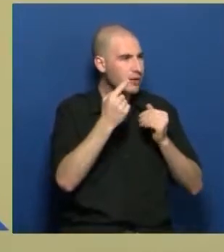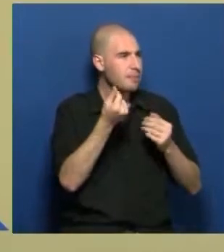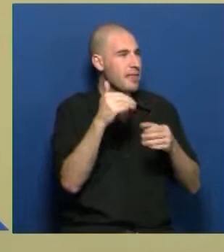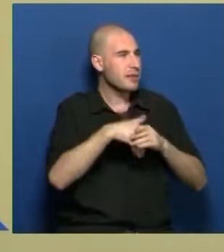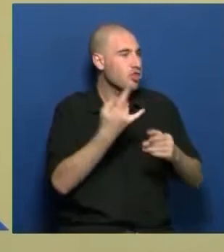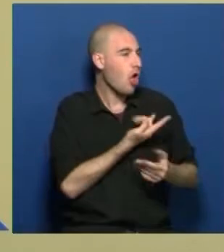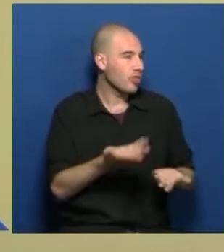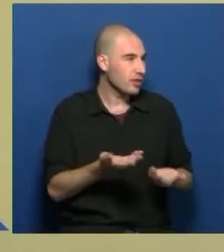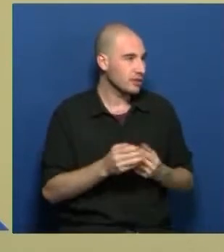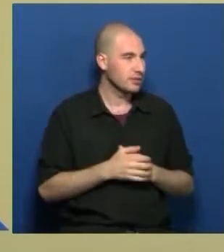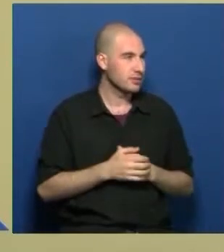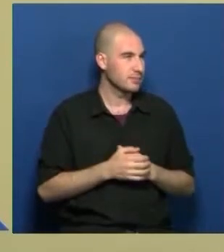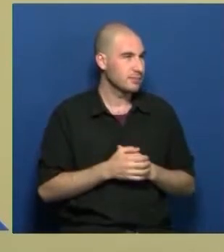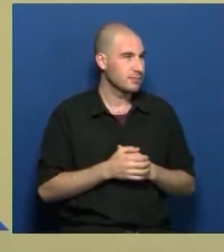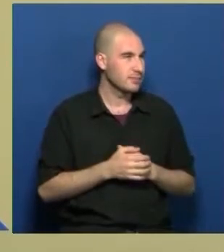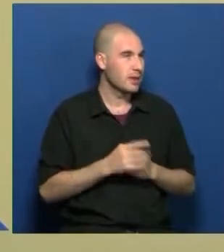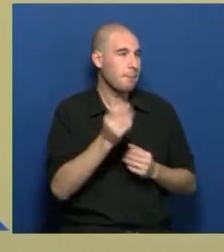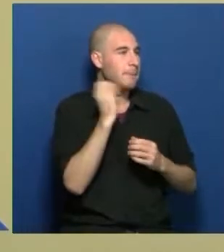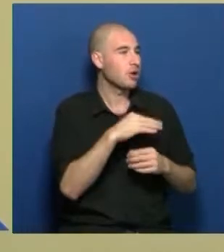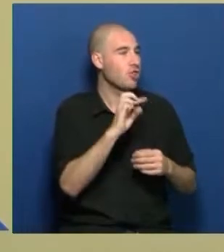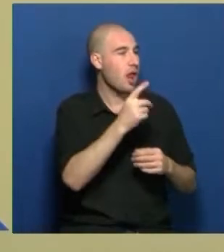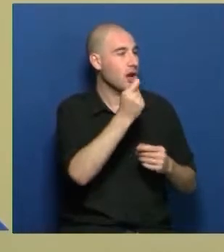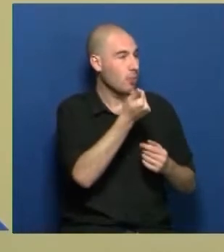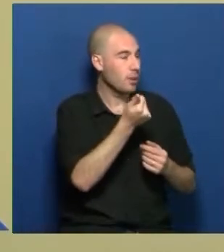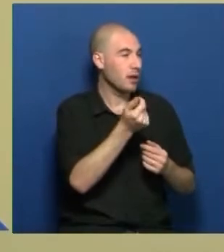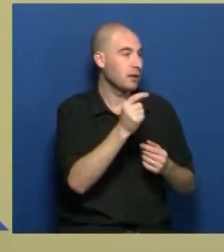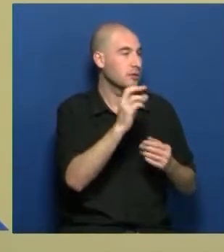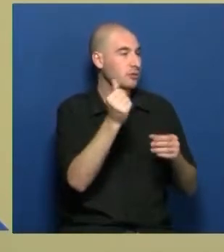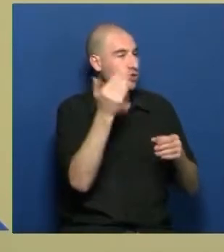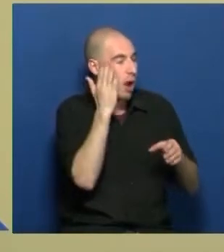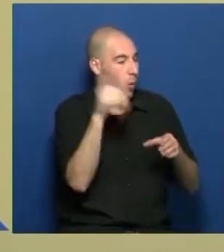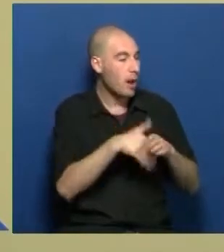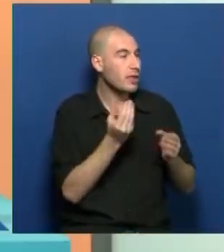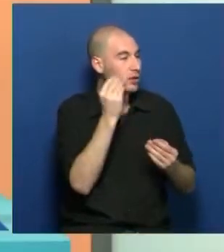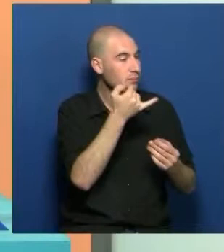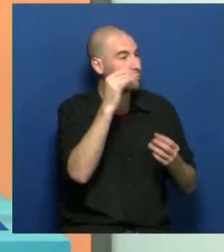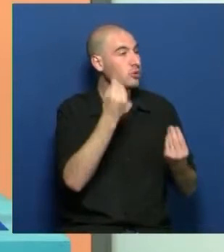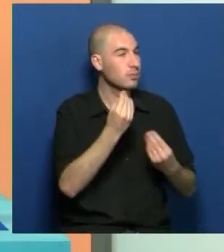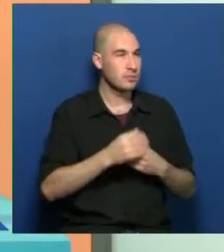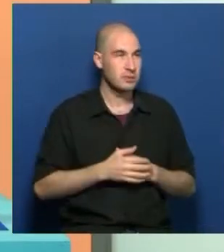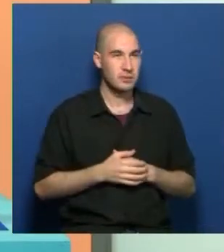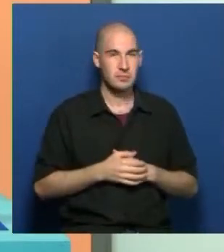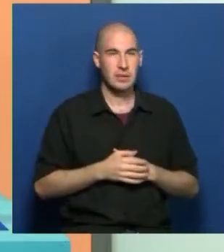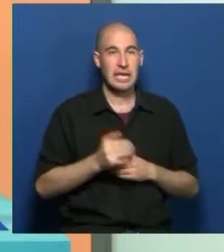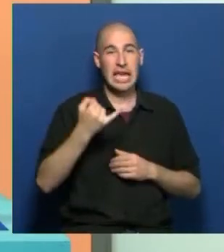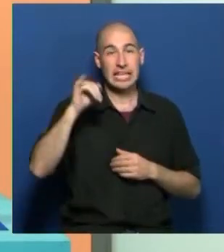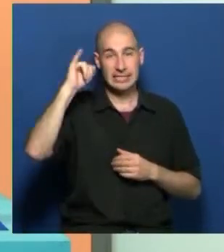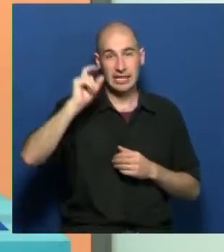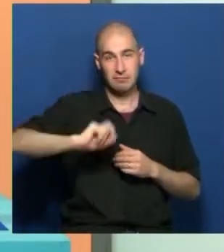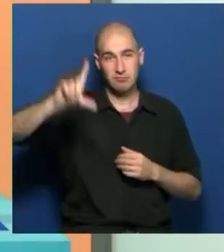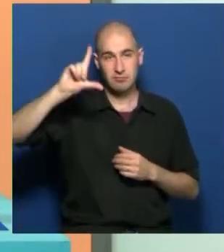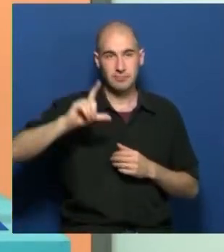la plata? ¿Qué sería lo mejor? ¿Comprar dólares ahora? ¿Plazo fijo? ¿Cómo están las tasas? Las tasas han